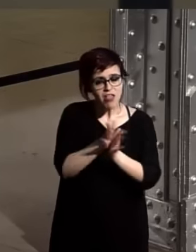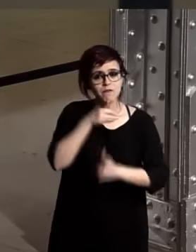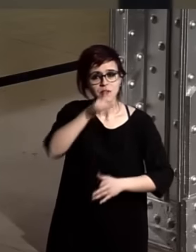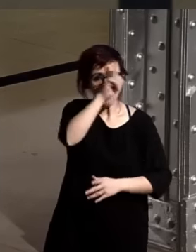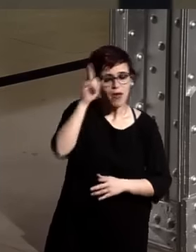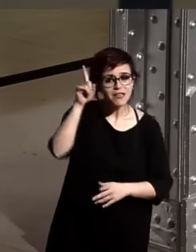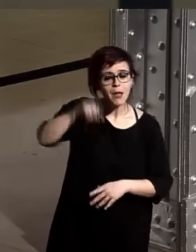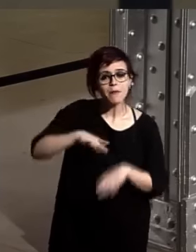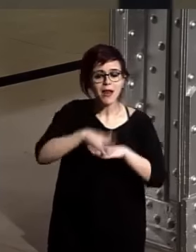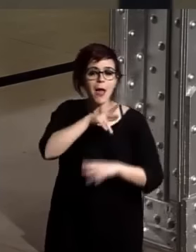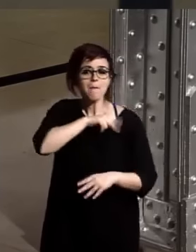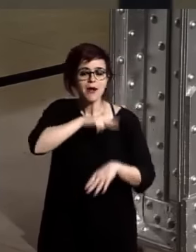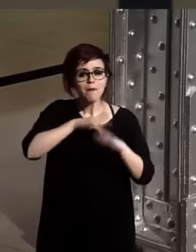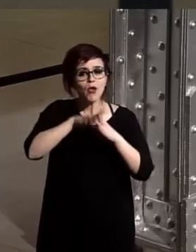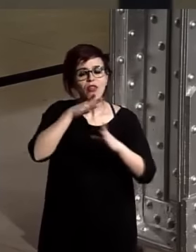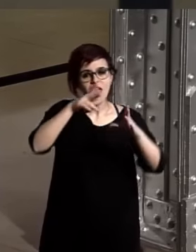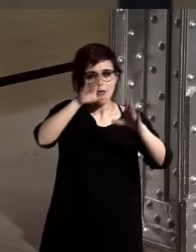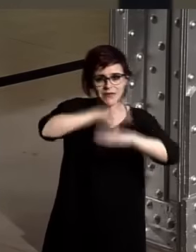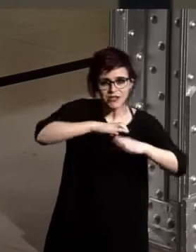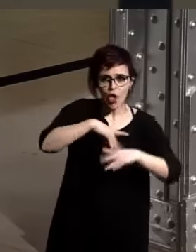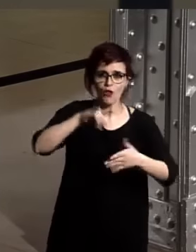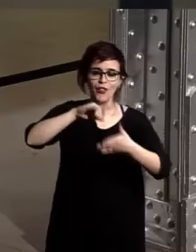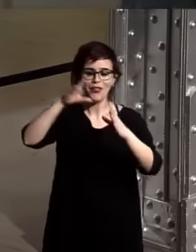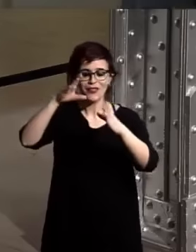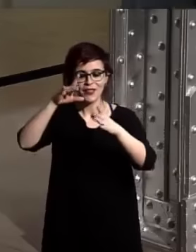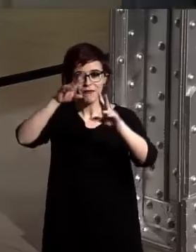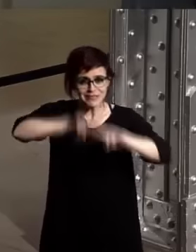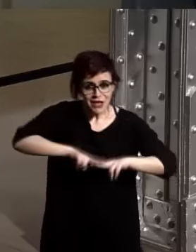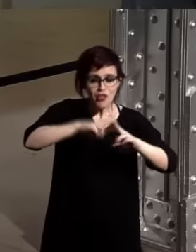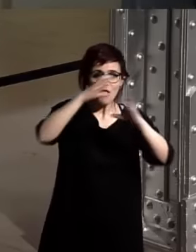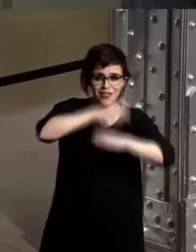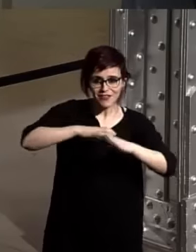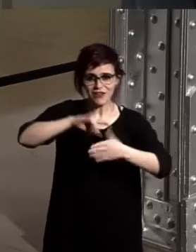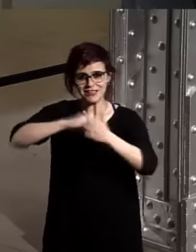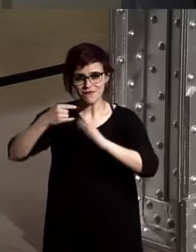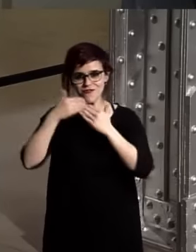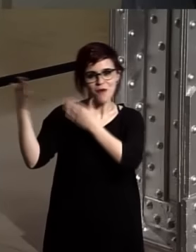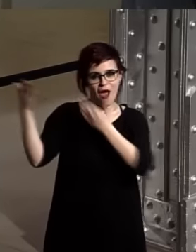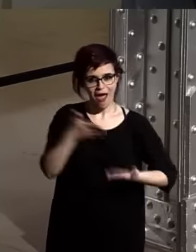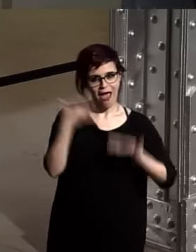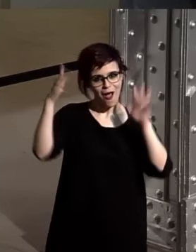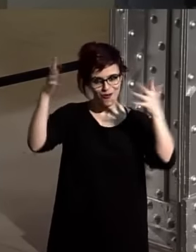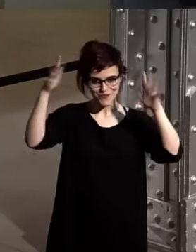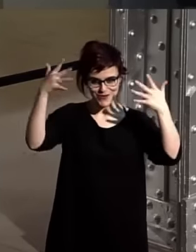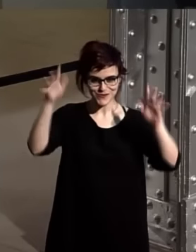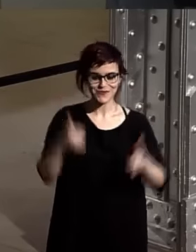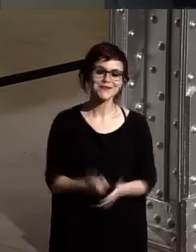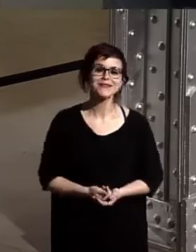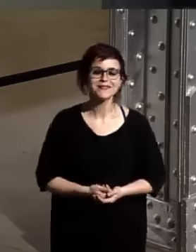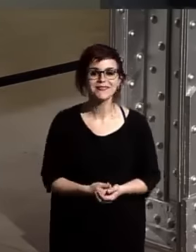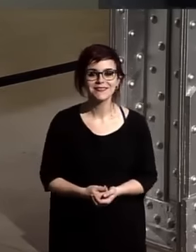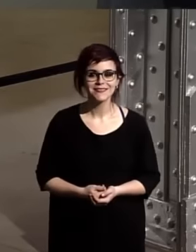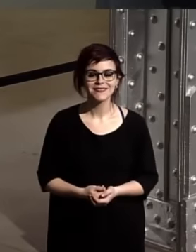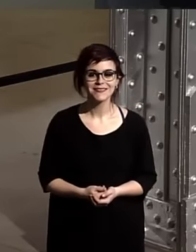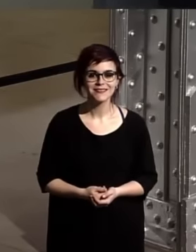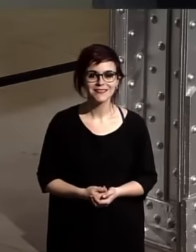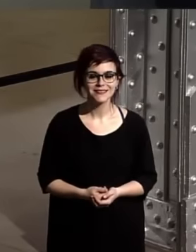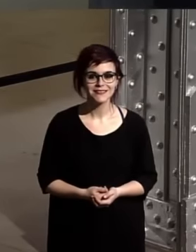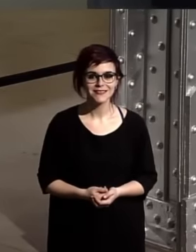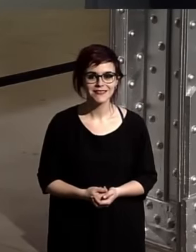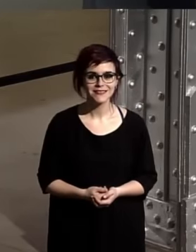investigación científica y técnica ahí lo tenemos un fuerte aplauso ve subiendo Acompáñame María